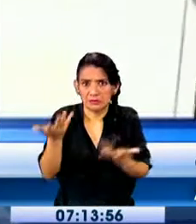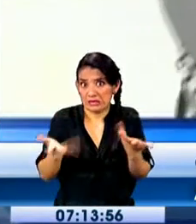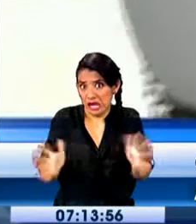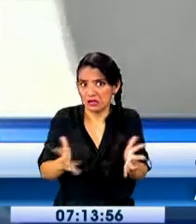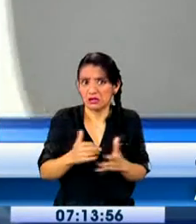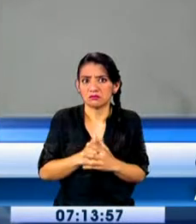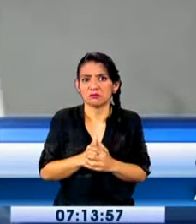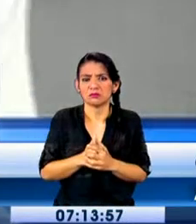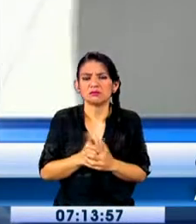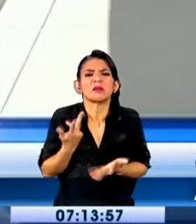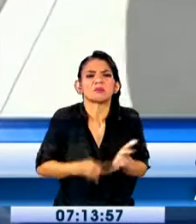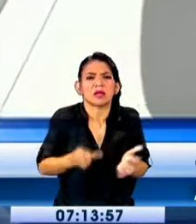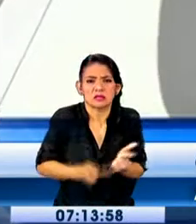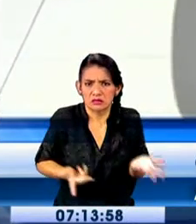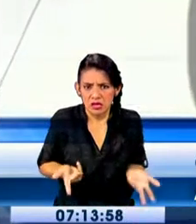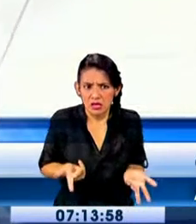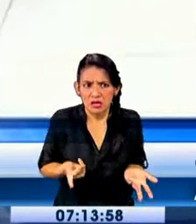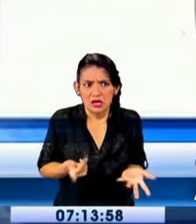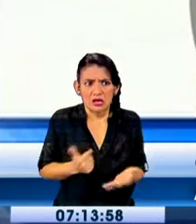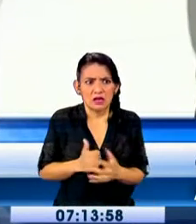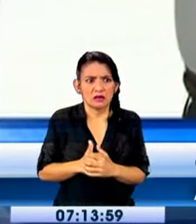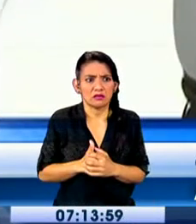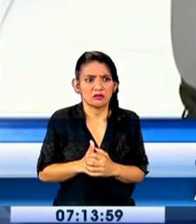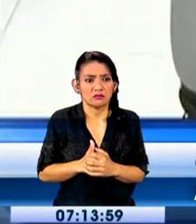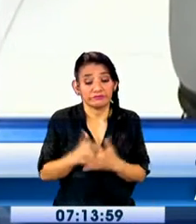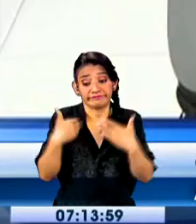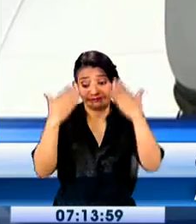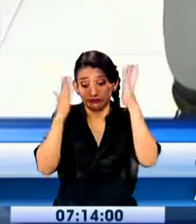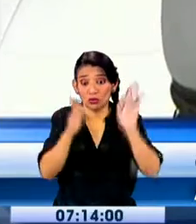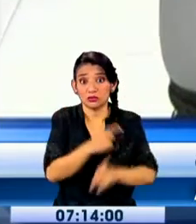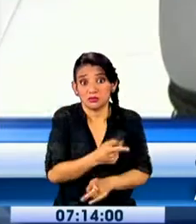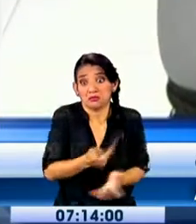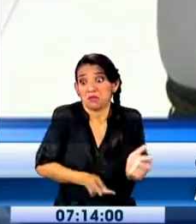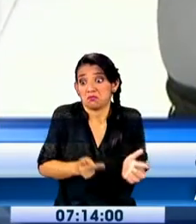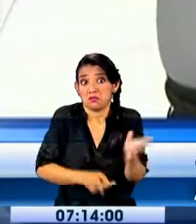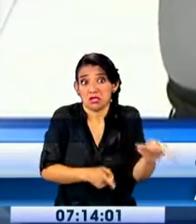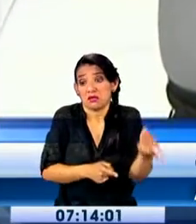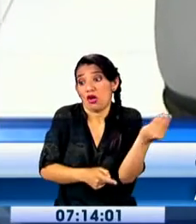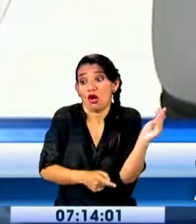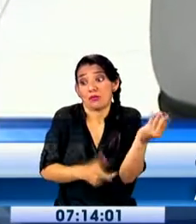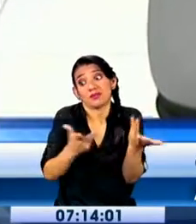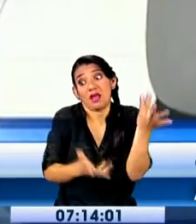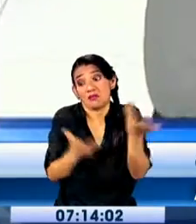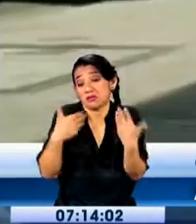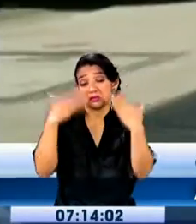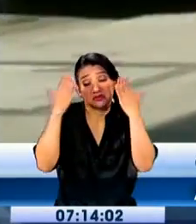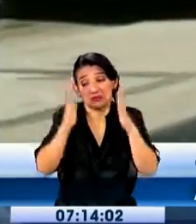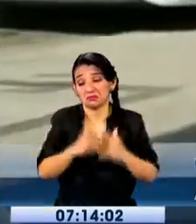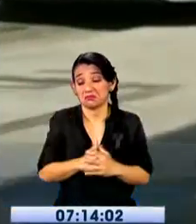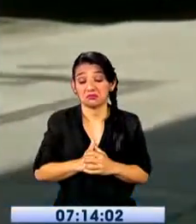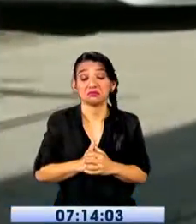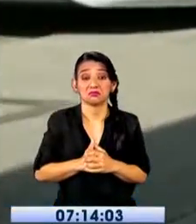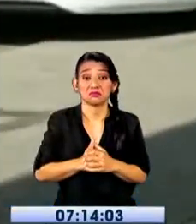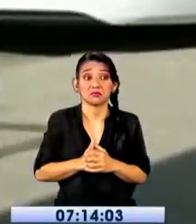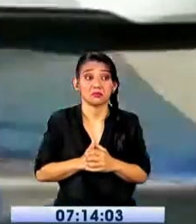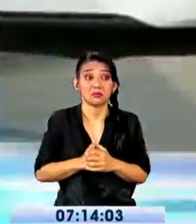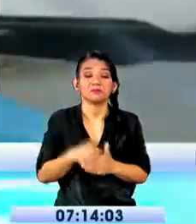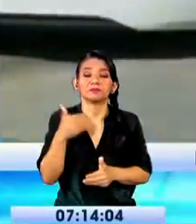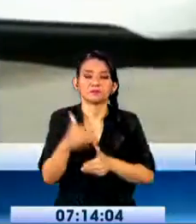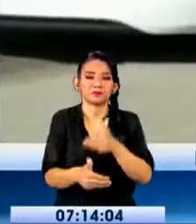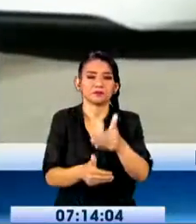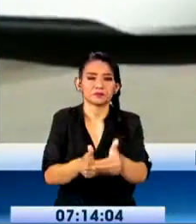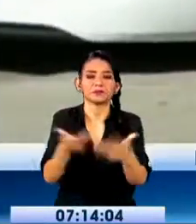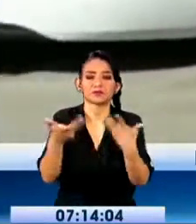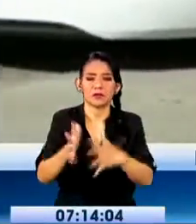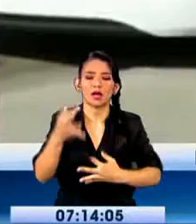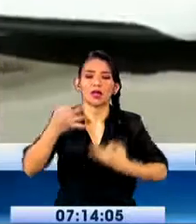del personal policial, no sabríamos en qué hubiese terminado el hecho. Más tarde se realizó la